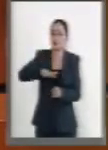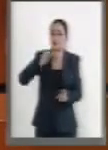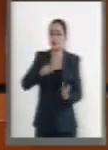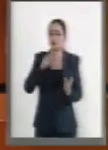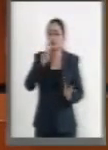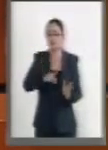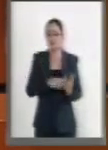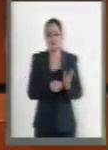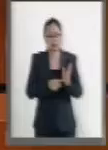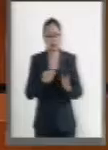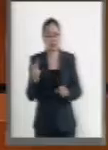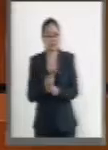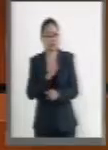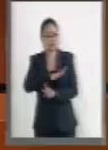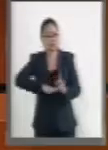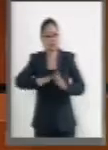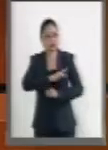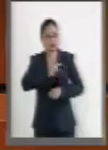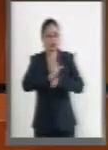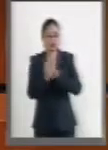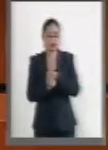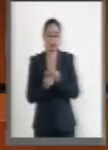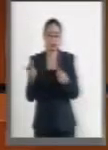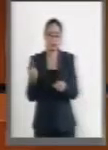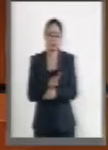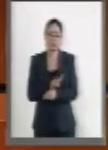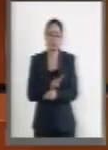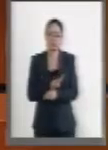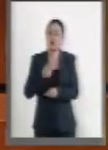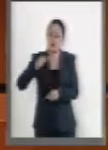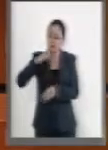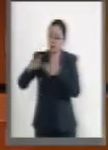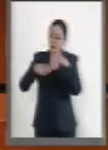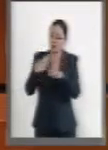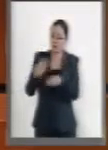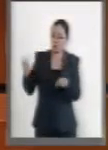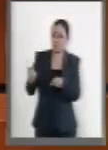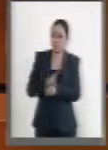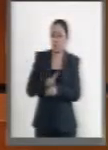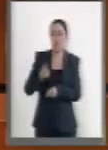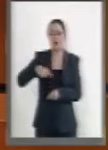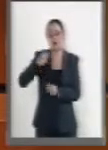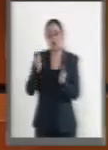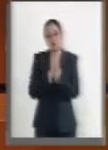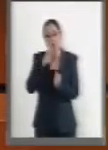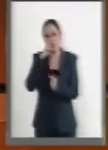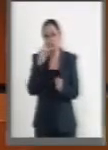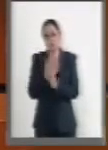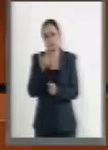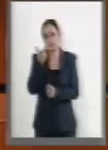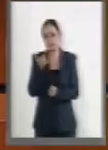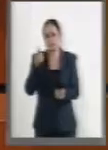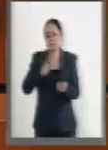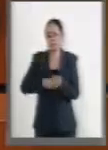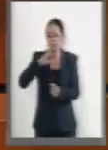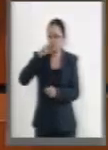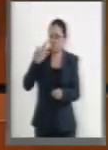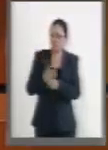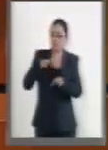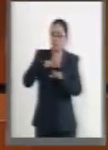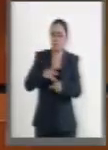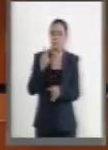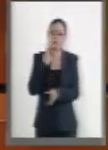la situación por la que atraviesa no solamente nuestro país, sino el mundo, con responsabilidad económica y con una responsabilidad